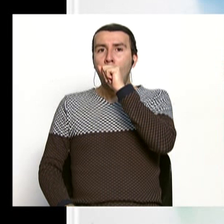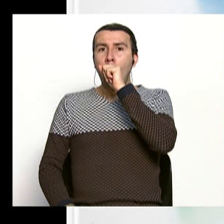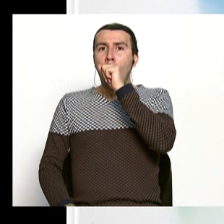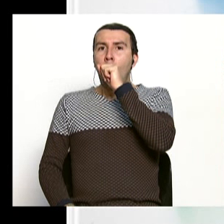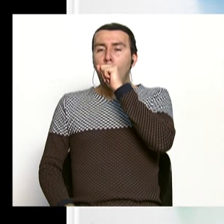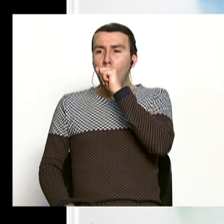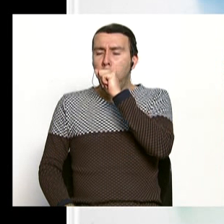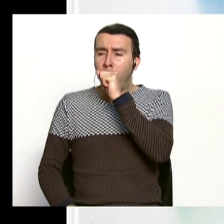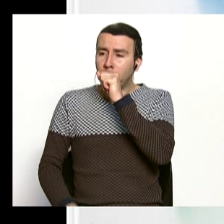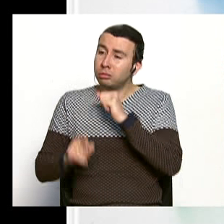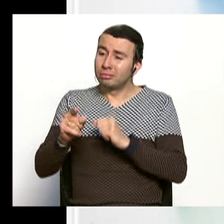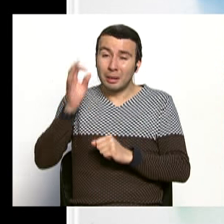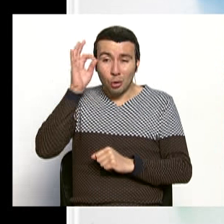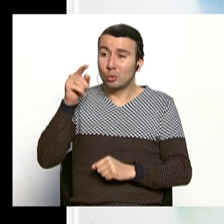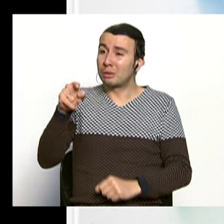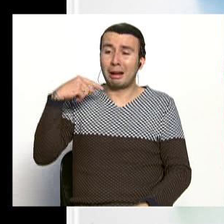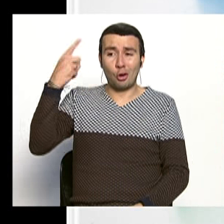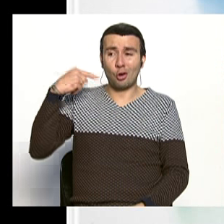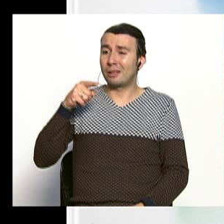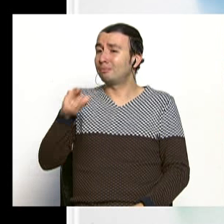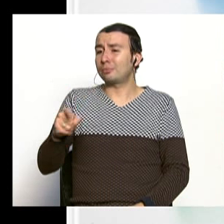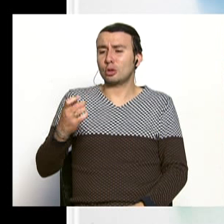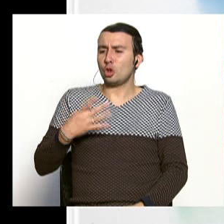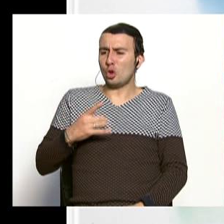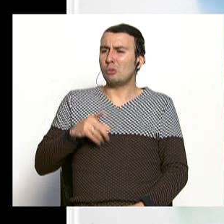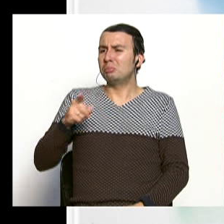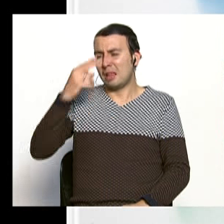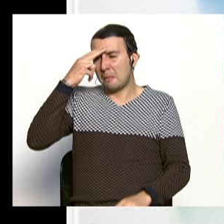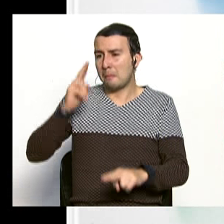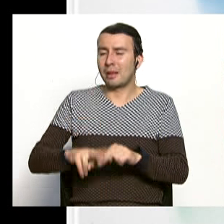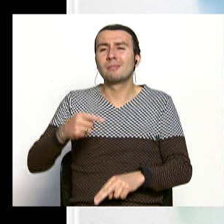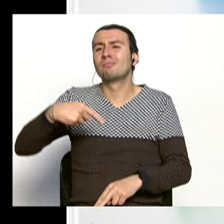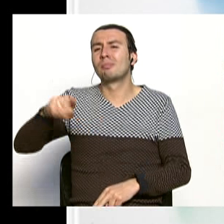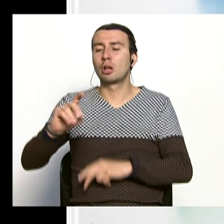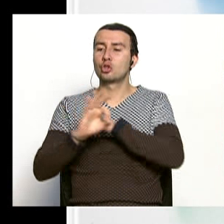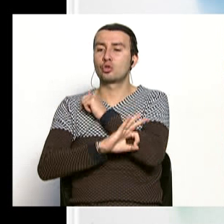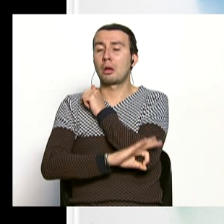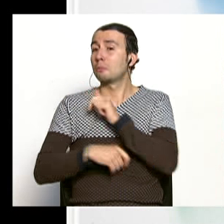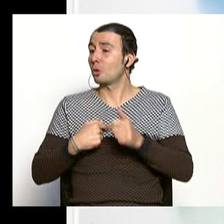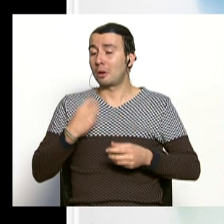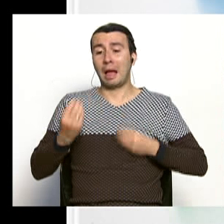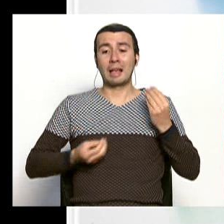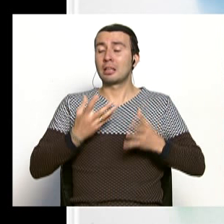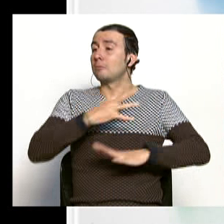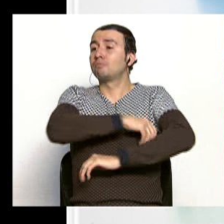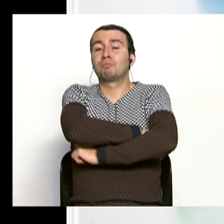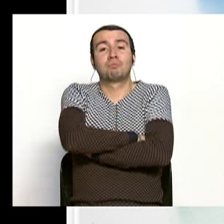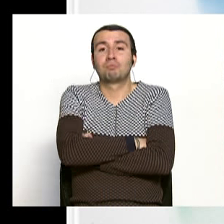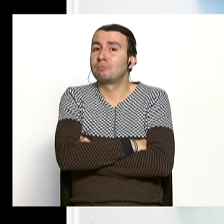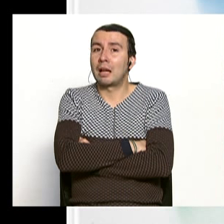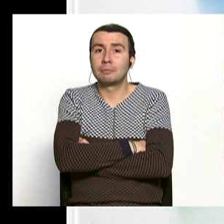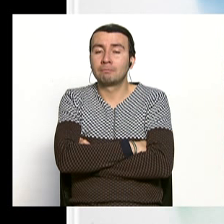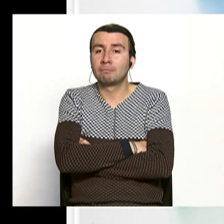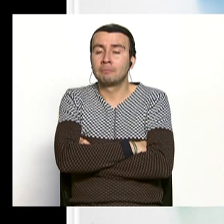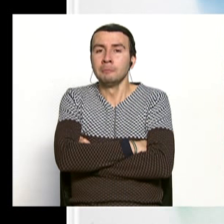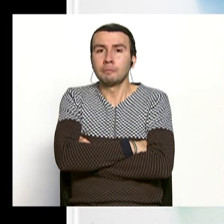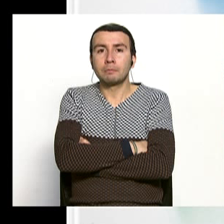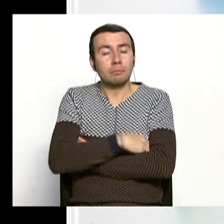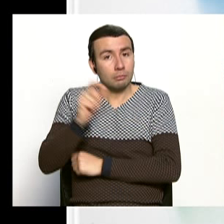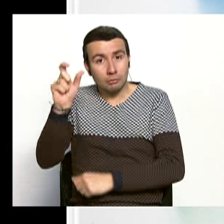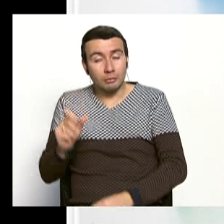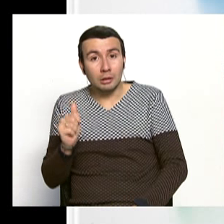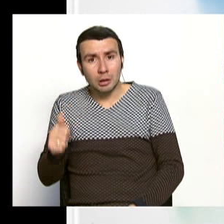dolor o está loca es dec no queda nada más para hacerle vaya donde su psiquiatra yo ya no tengo nada Para ofrecerle y esas pacientes tienen